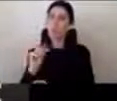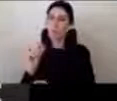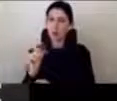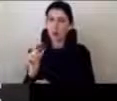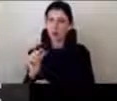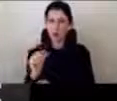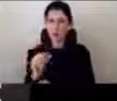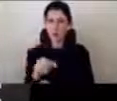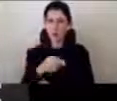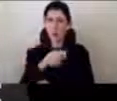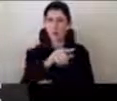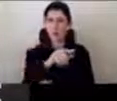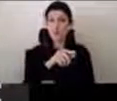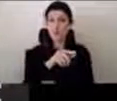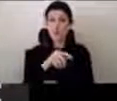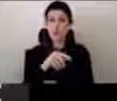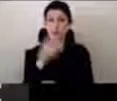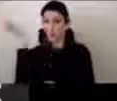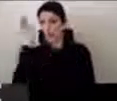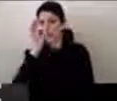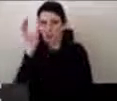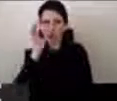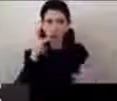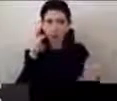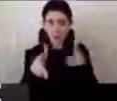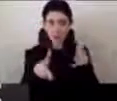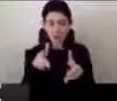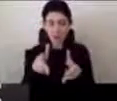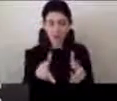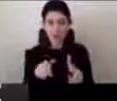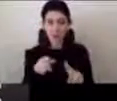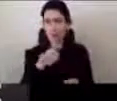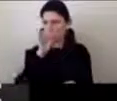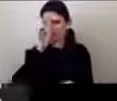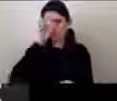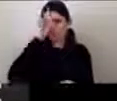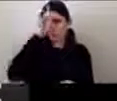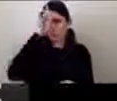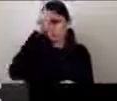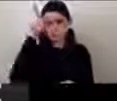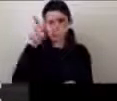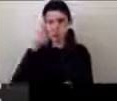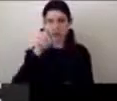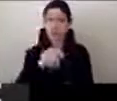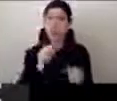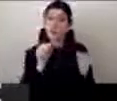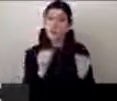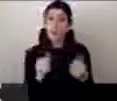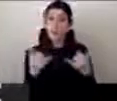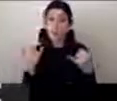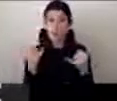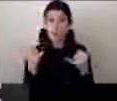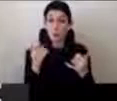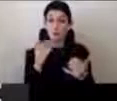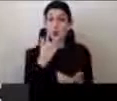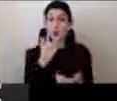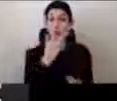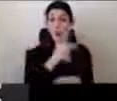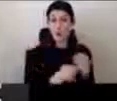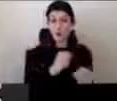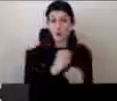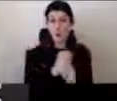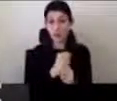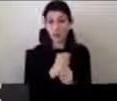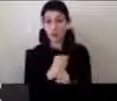Aventureros al Tren se ha vuelto un clásico dentro de este género y se puede jugar desde los 8 años y con un tiempo